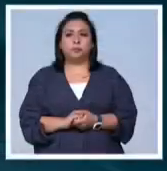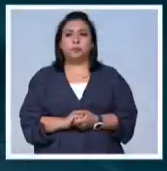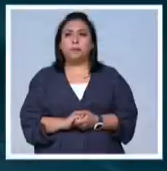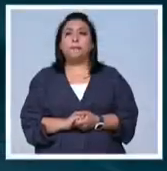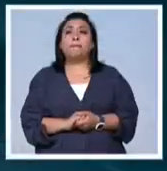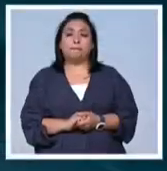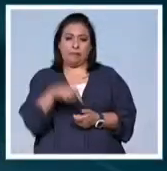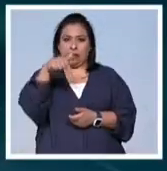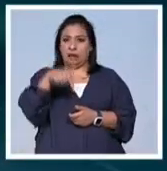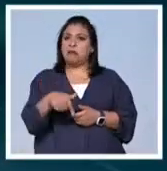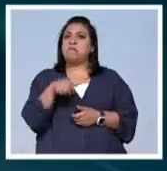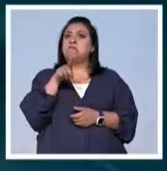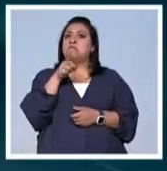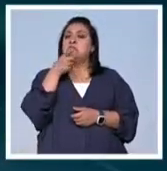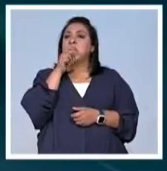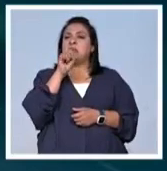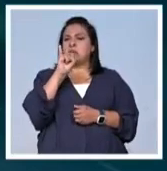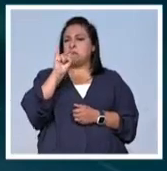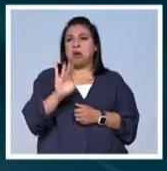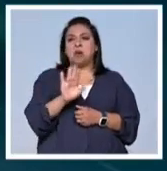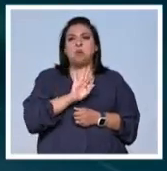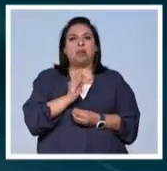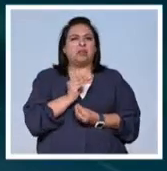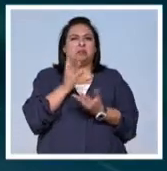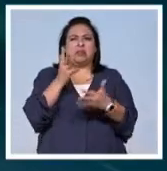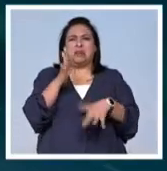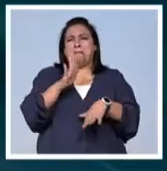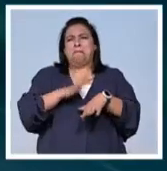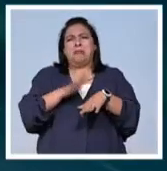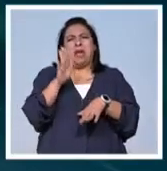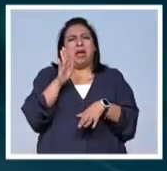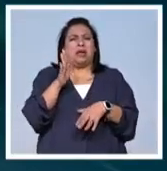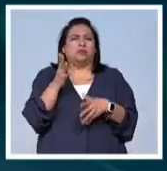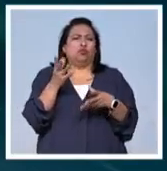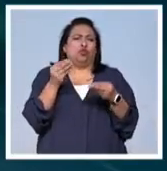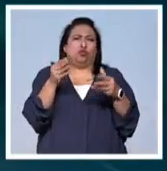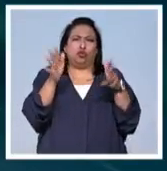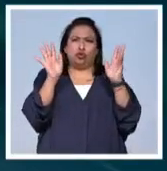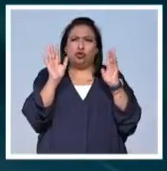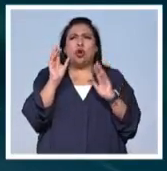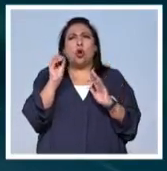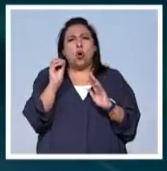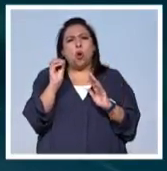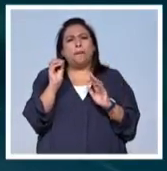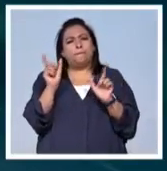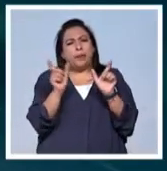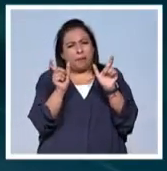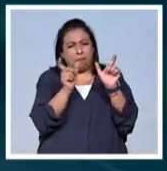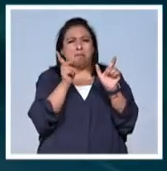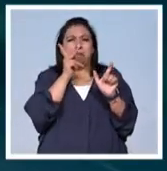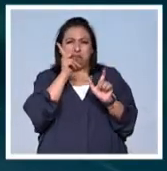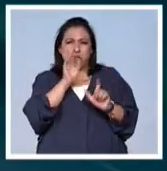aquí Se confirma que una imagen puede decir más que mil palabras o por lo menos construirlas